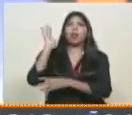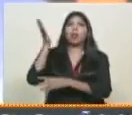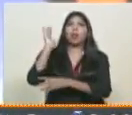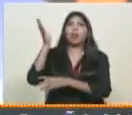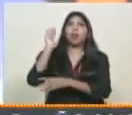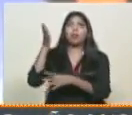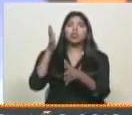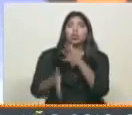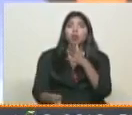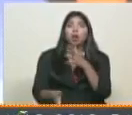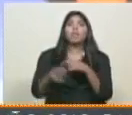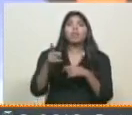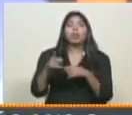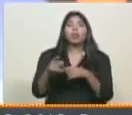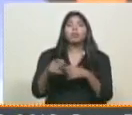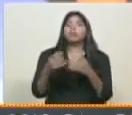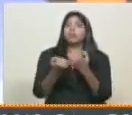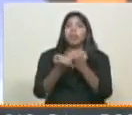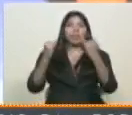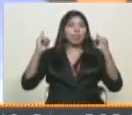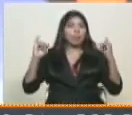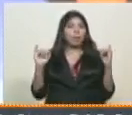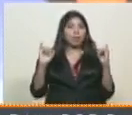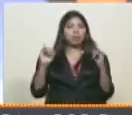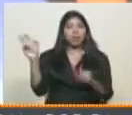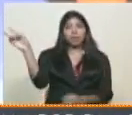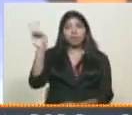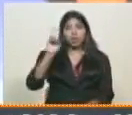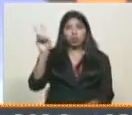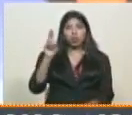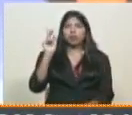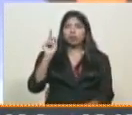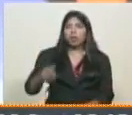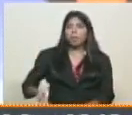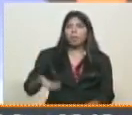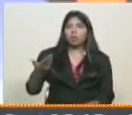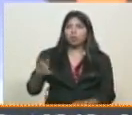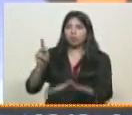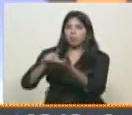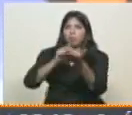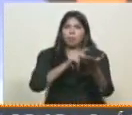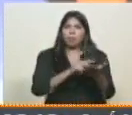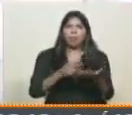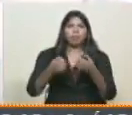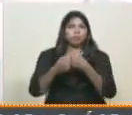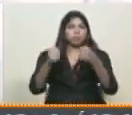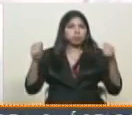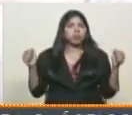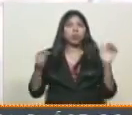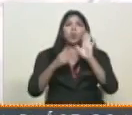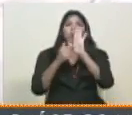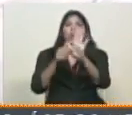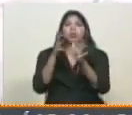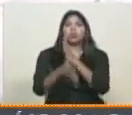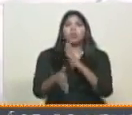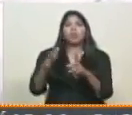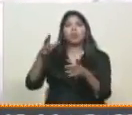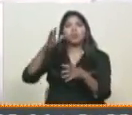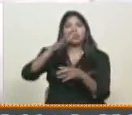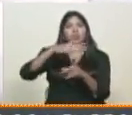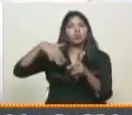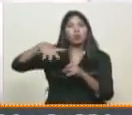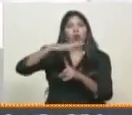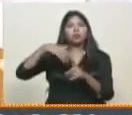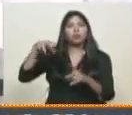soberanía de venezuela es importante que venezuela se mantenga en estos escenarios internacionales para seguir llevando esta vocería y hay que disputar acá hay un plan para